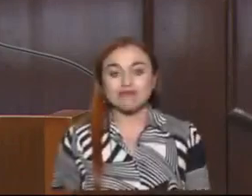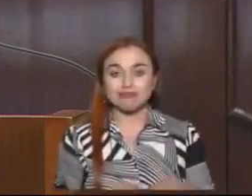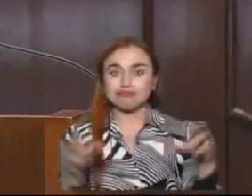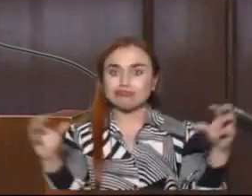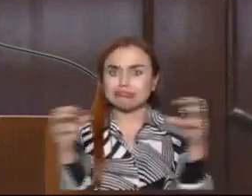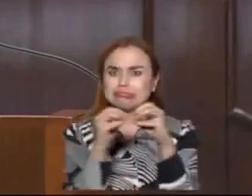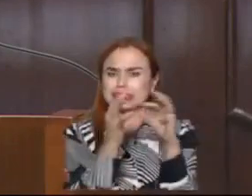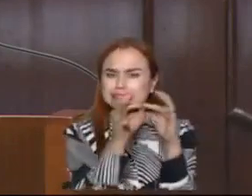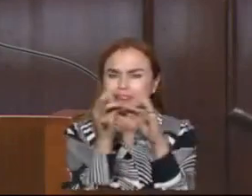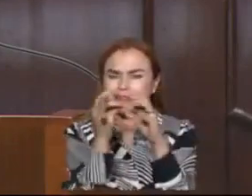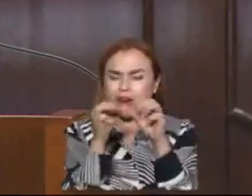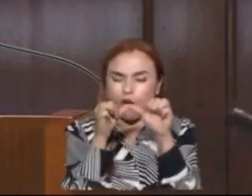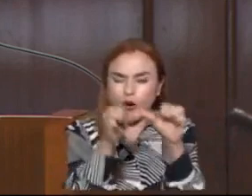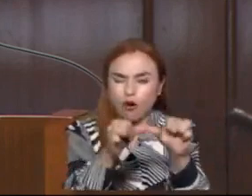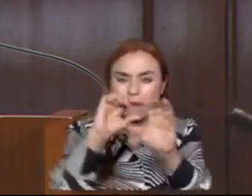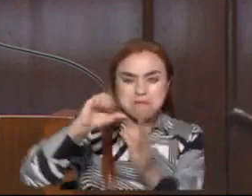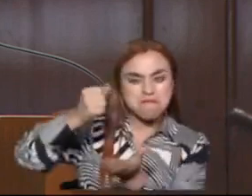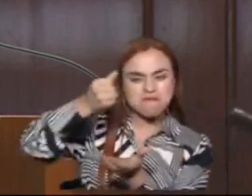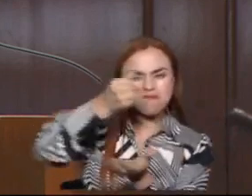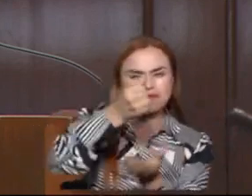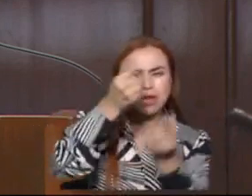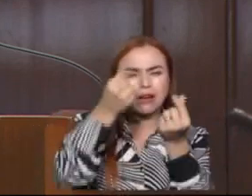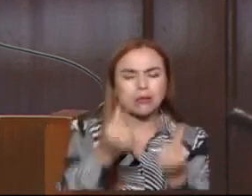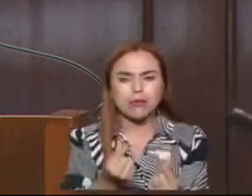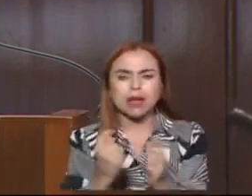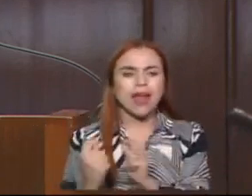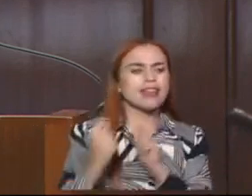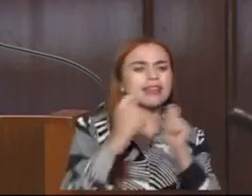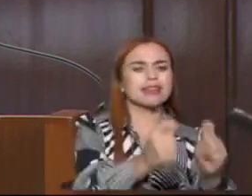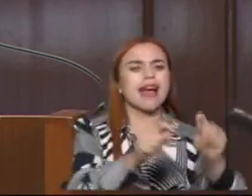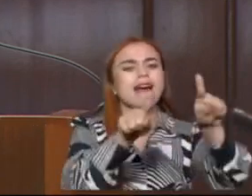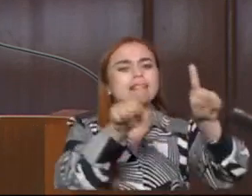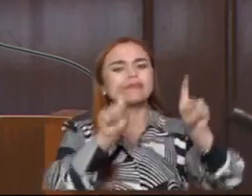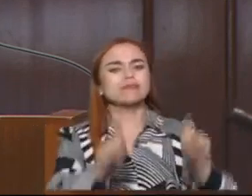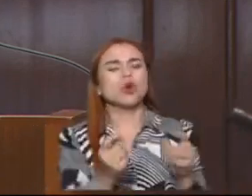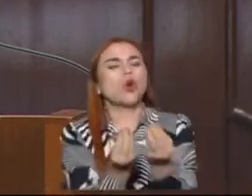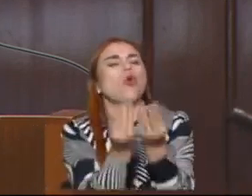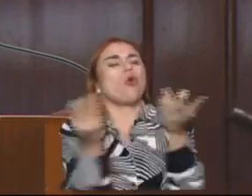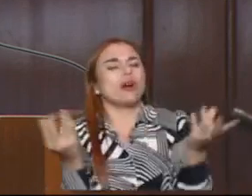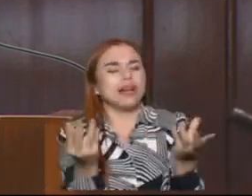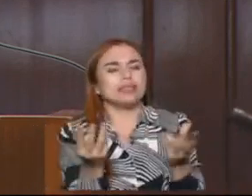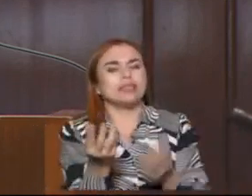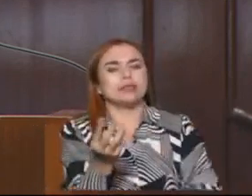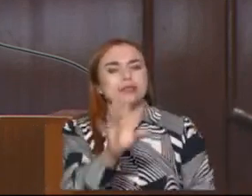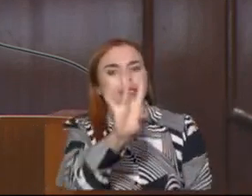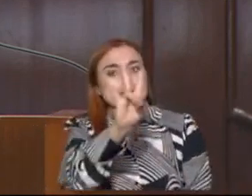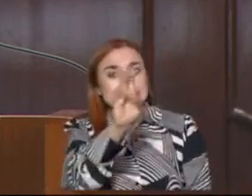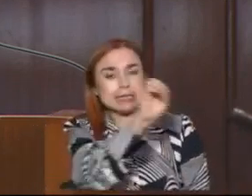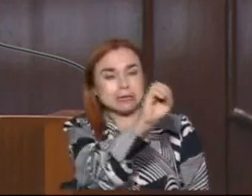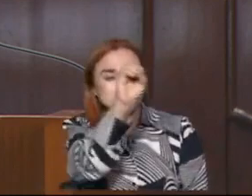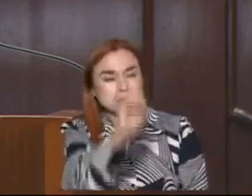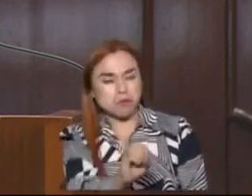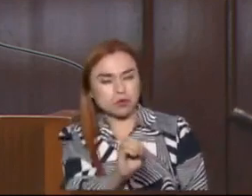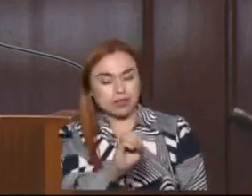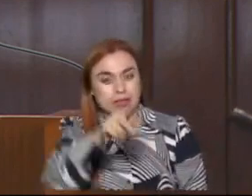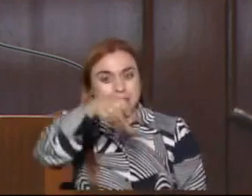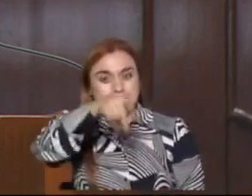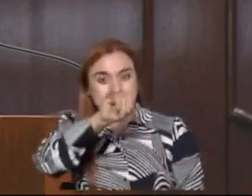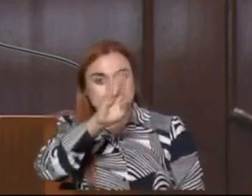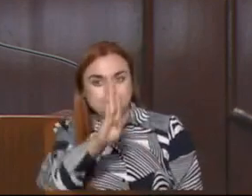educación un presupuesto para este año del 7% del Producto Interno